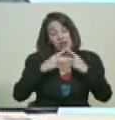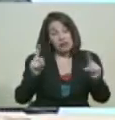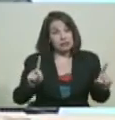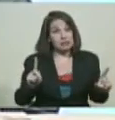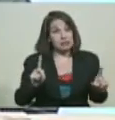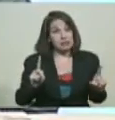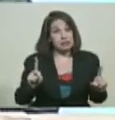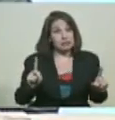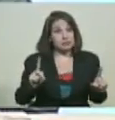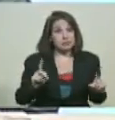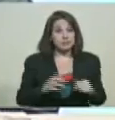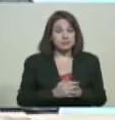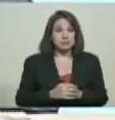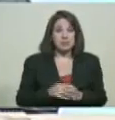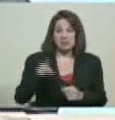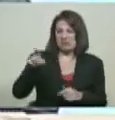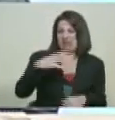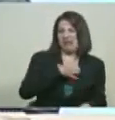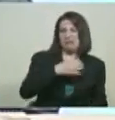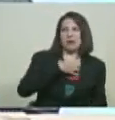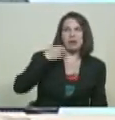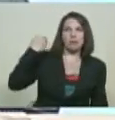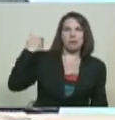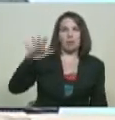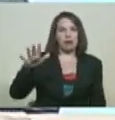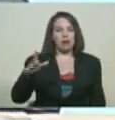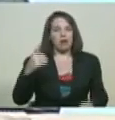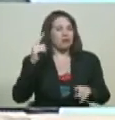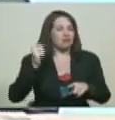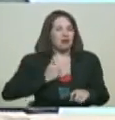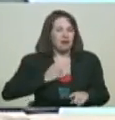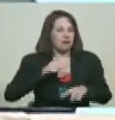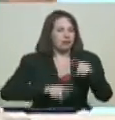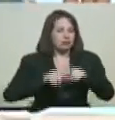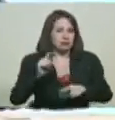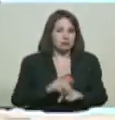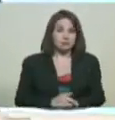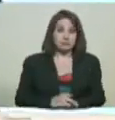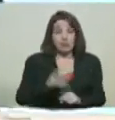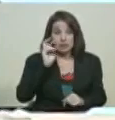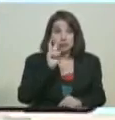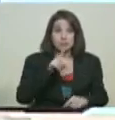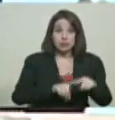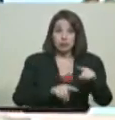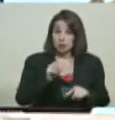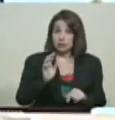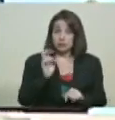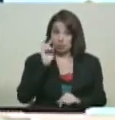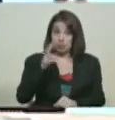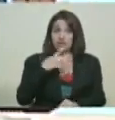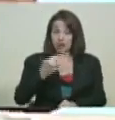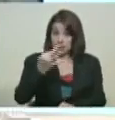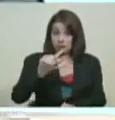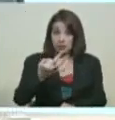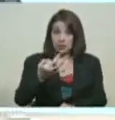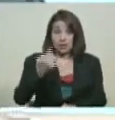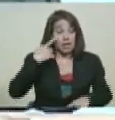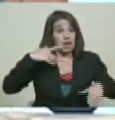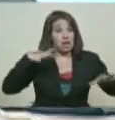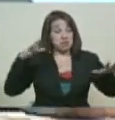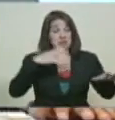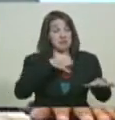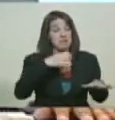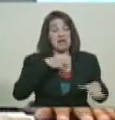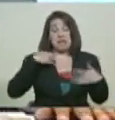anormales porque tú me caes mal o por cualquier cosa se han visto acaso ahora a veces no le cae mal a